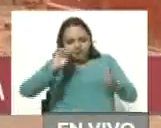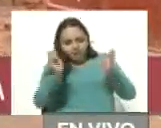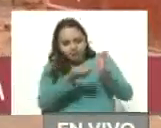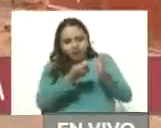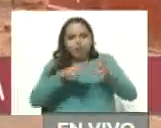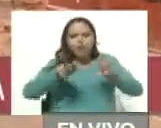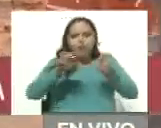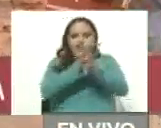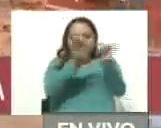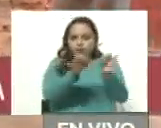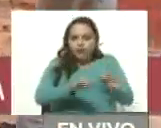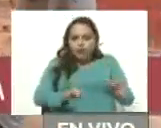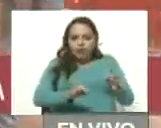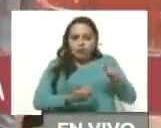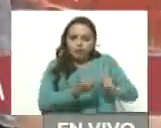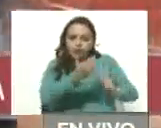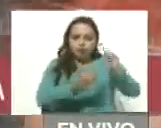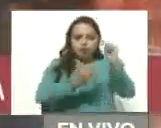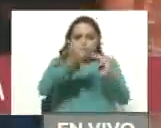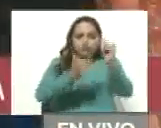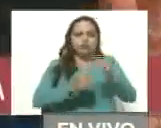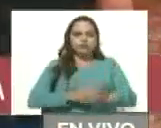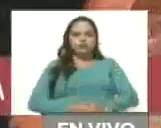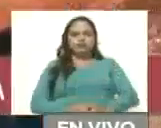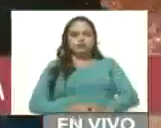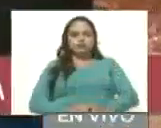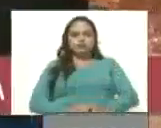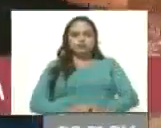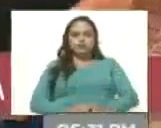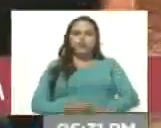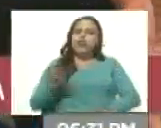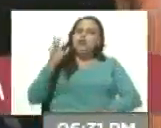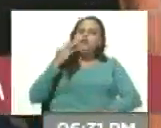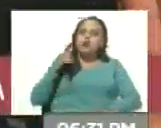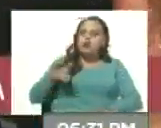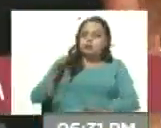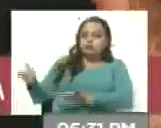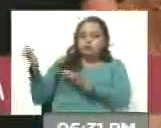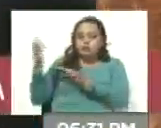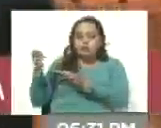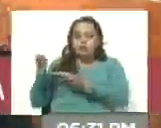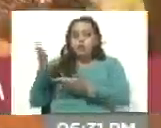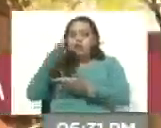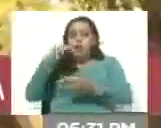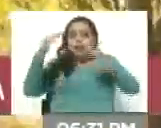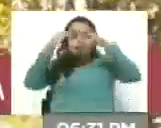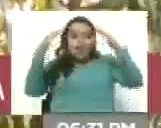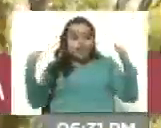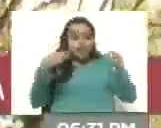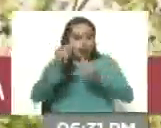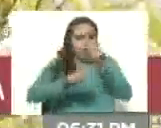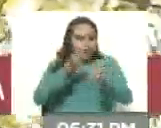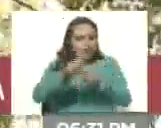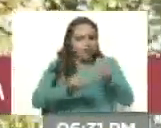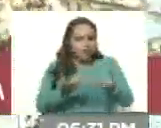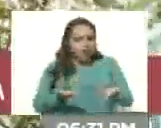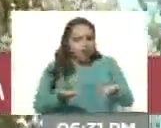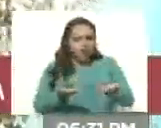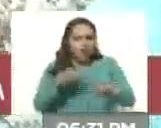elementos modernos elementos materiales de la época por ejemplo ingeniero vemos que no hay tensión como van a ser el techo